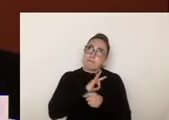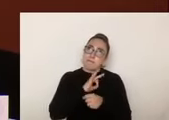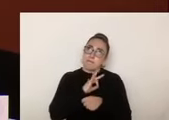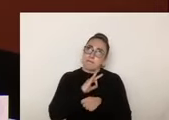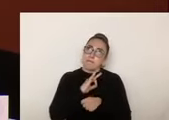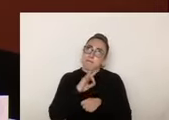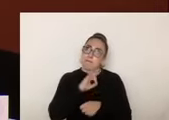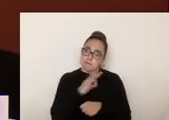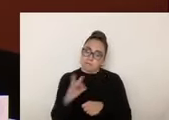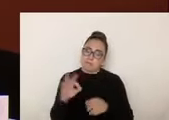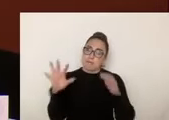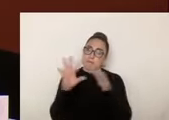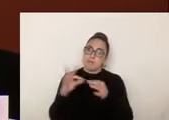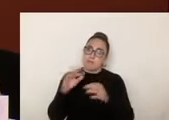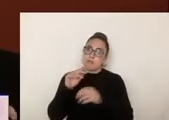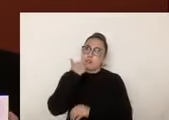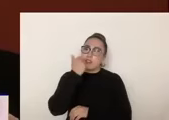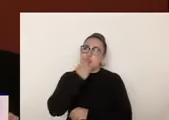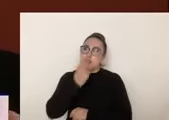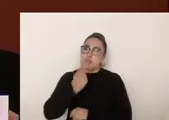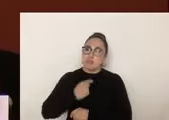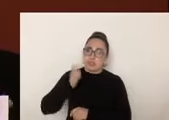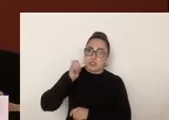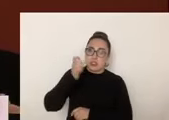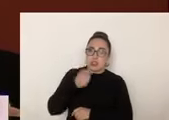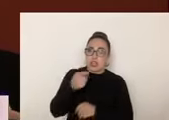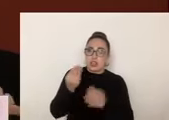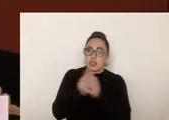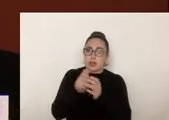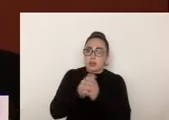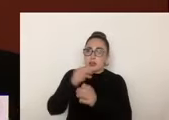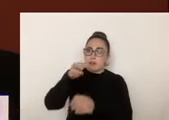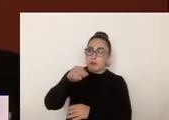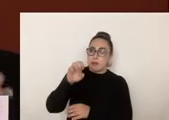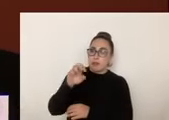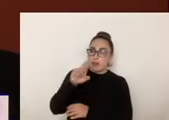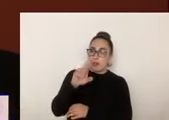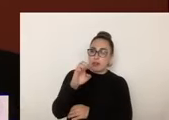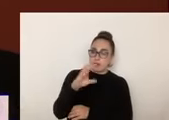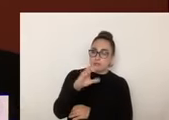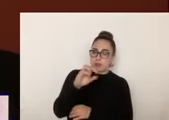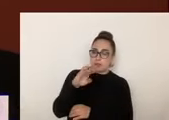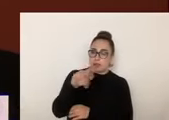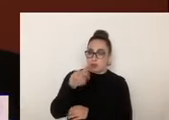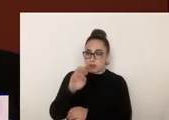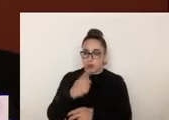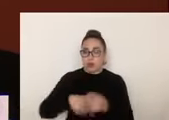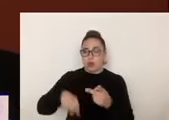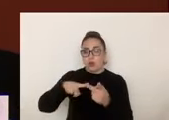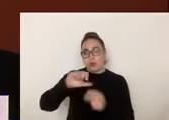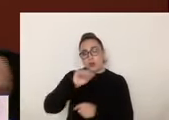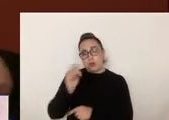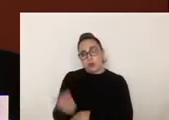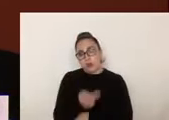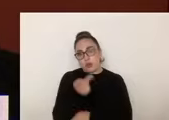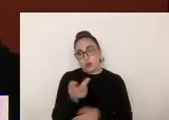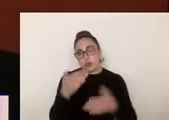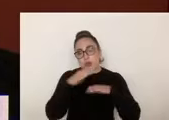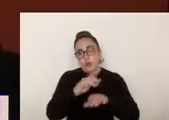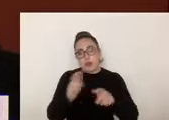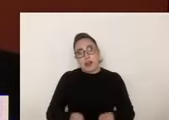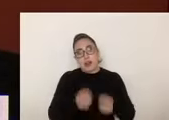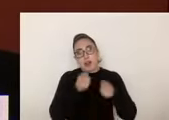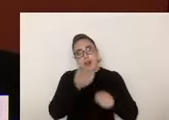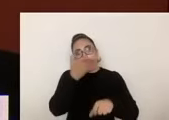podría precisar a qué se refiere exactamente con el término merecimiento. Y la segunda pregunta también sobre las penas